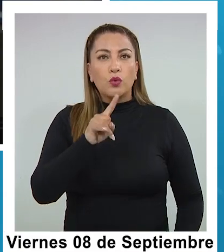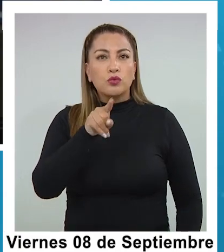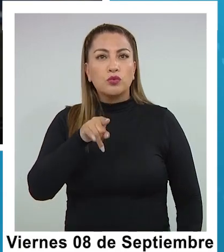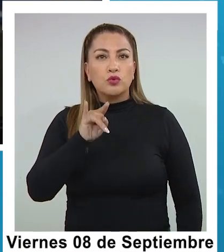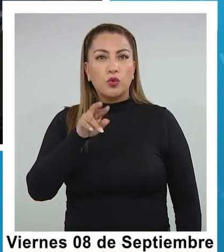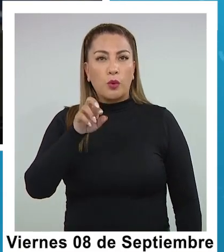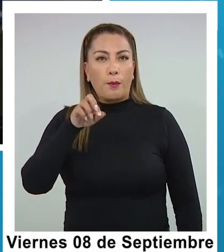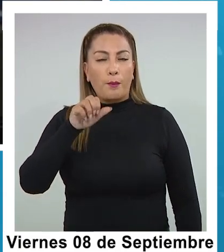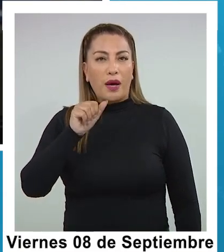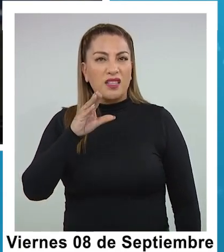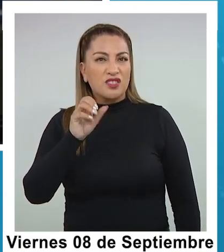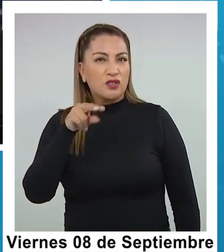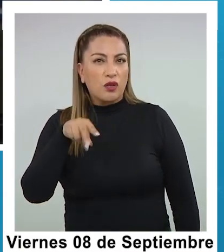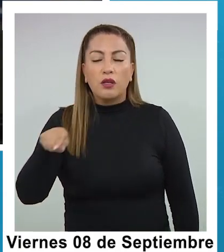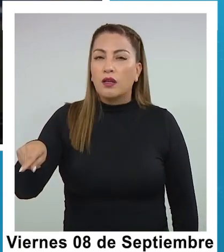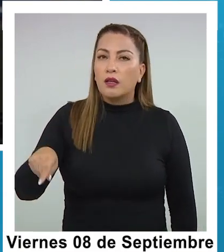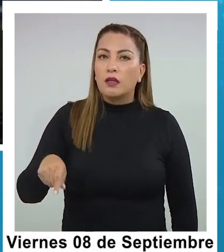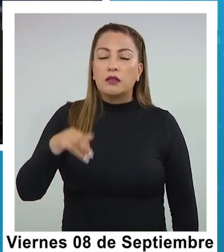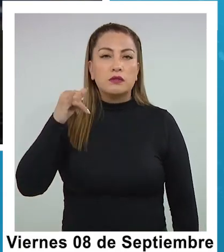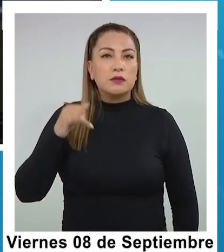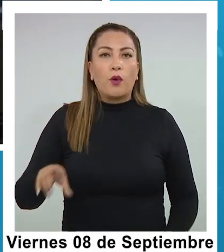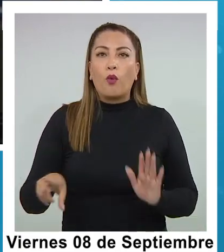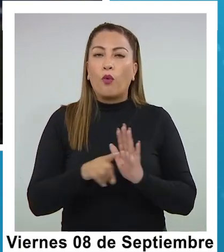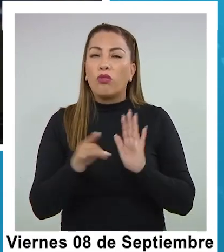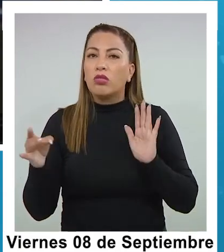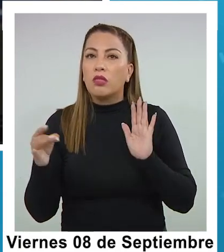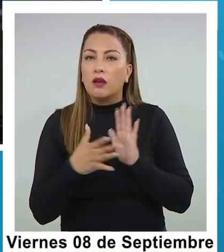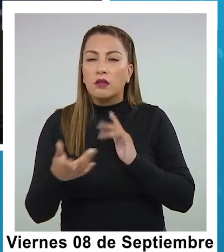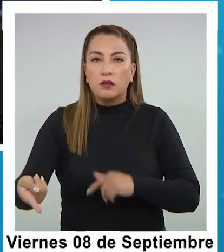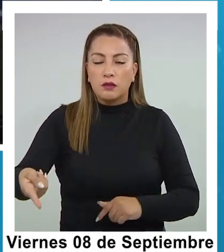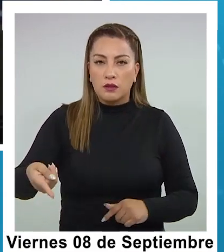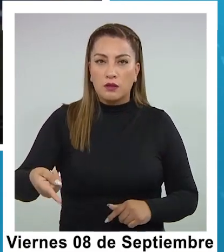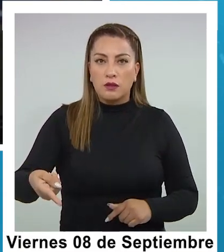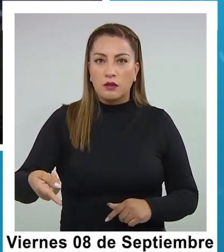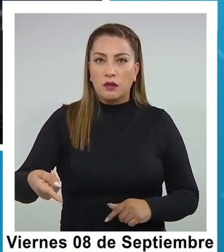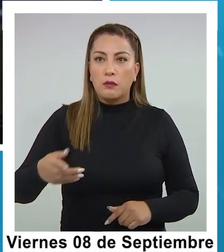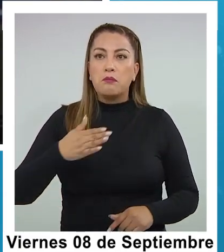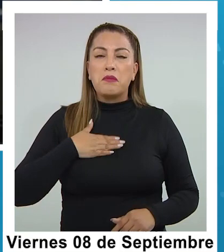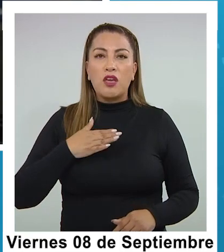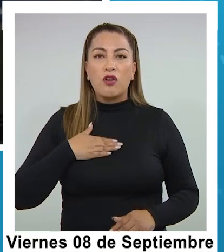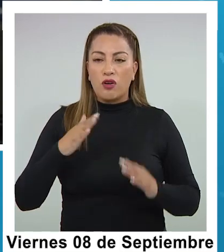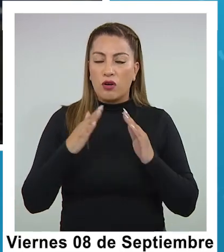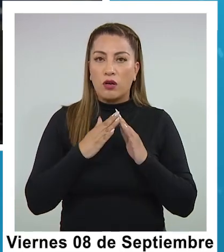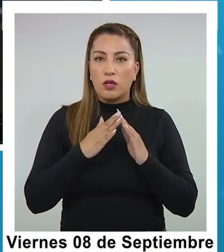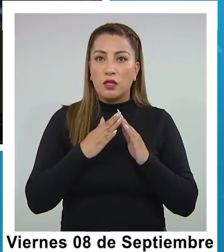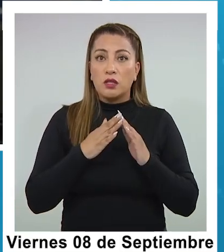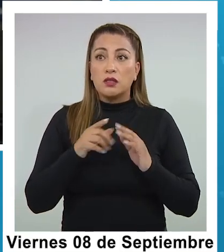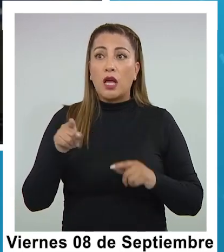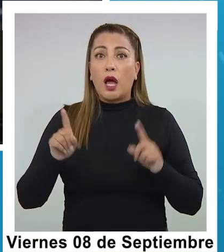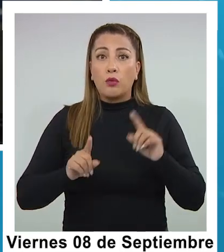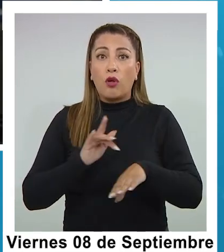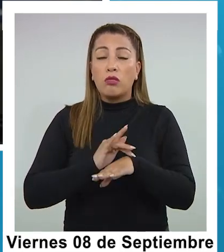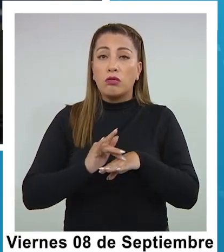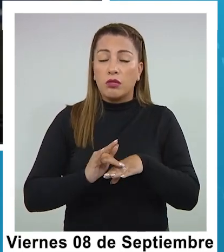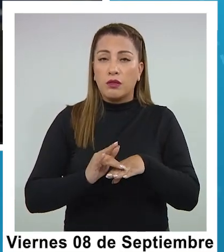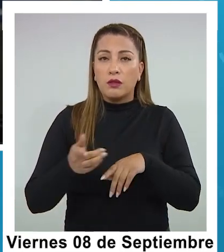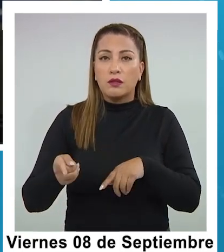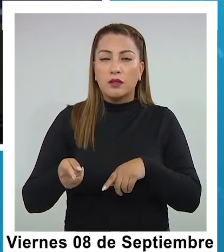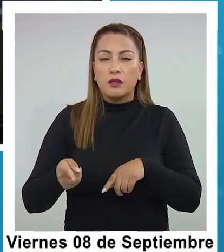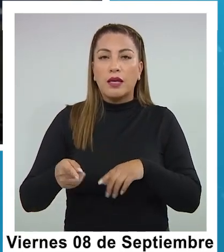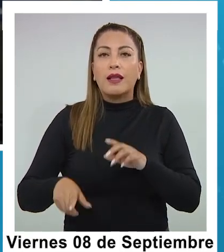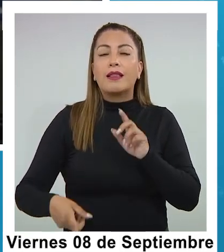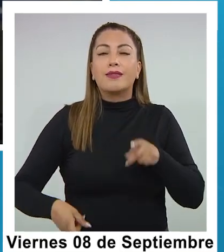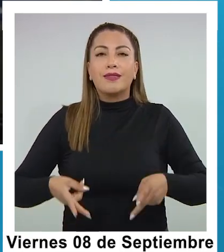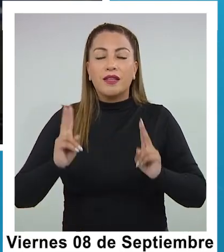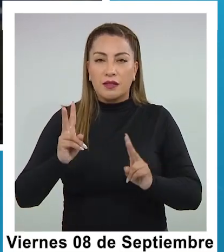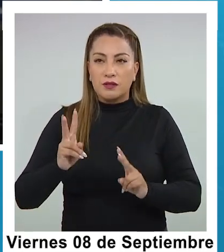es un delito permanente, que mientras tú no desocupes la propiedad sigue existiendo la usurpación, nace el derecho para